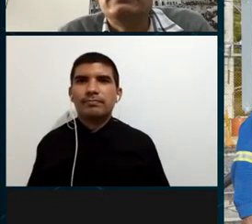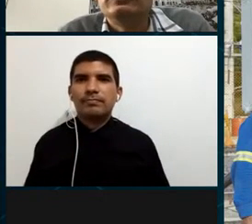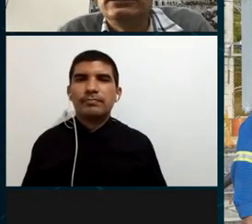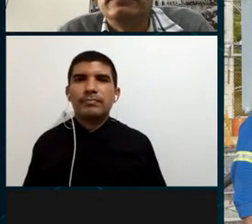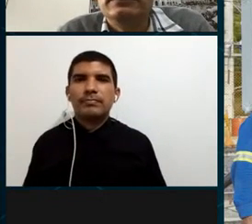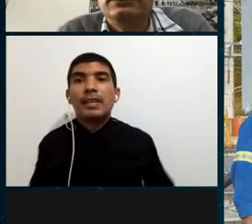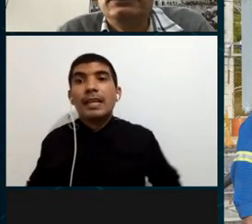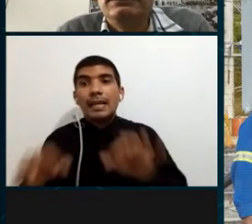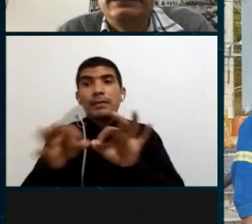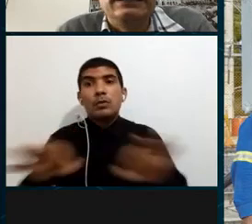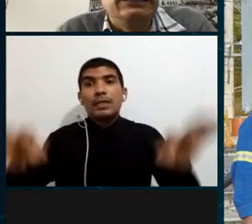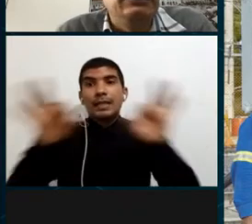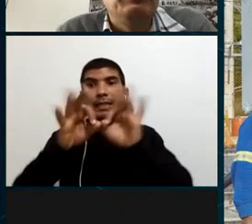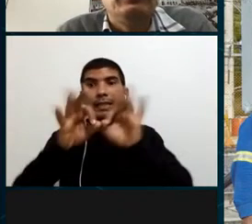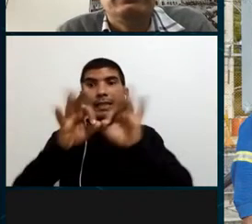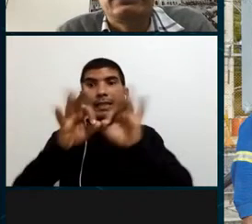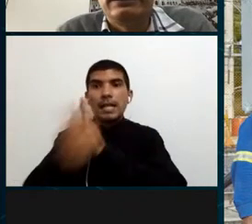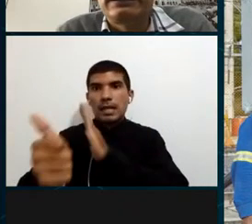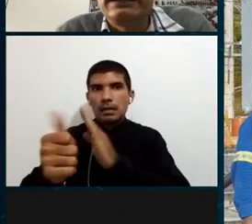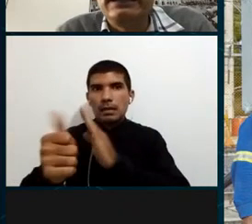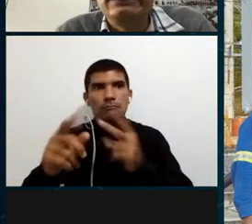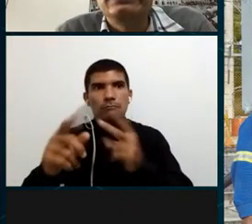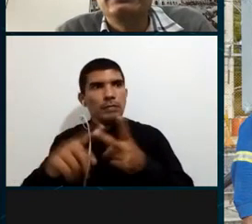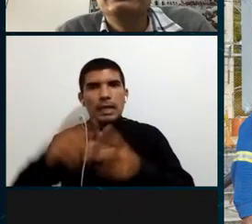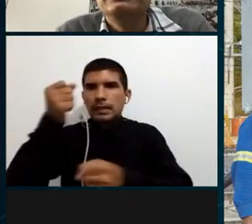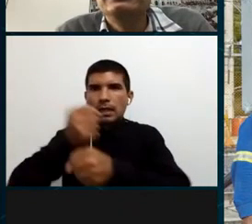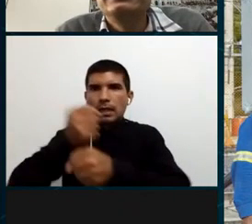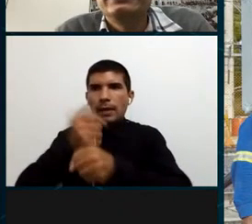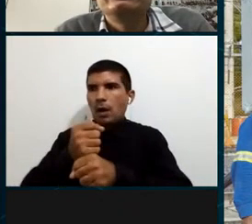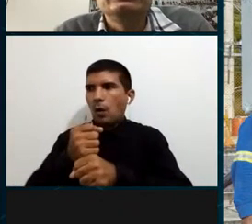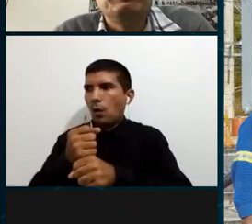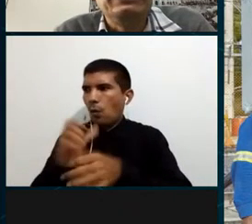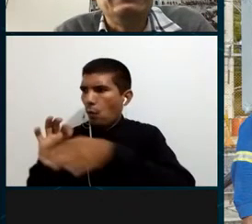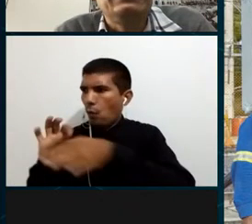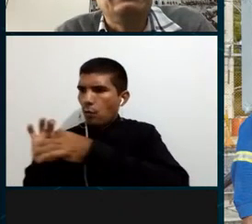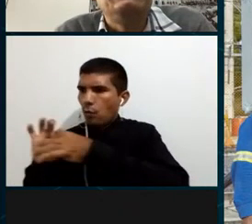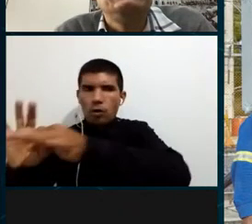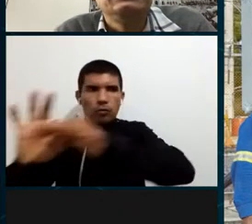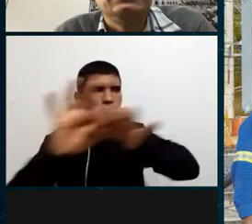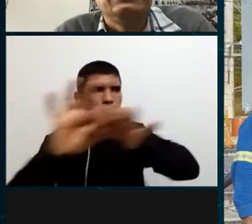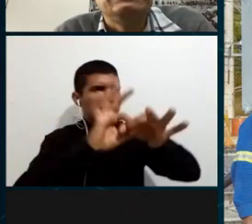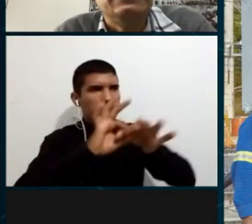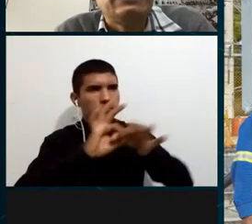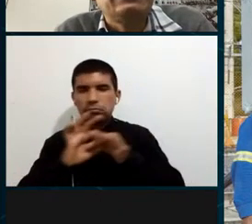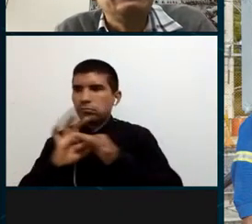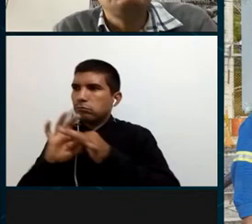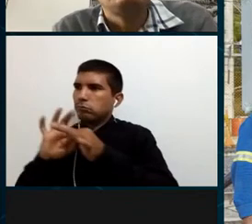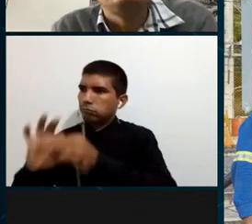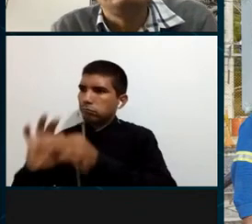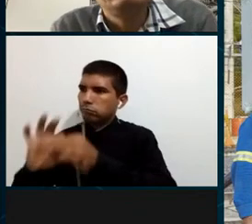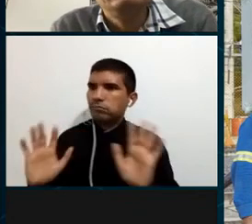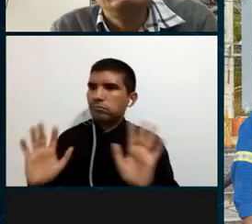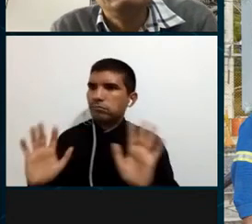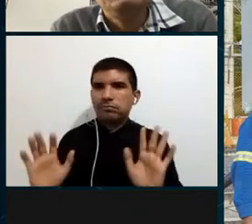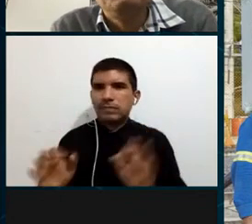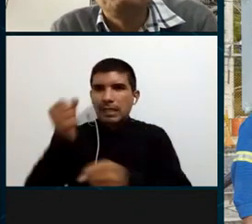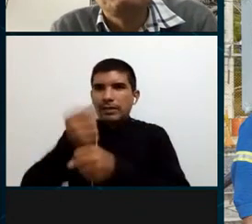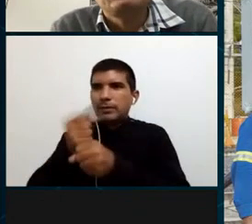disruptiva, trabajemos en equipo, en jerarquía. Eso sí implica darle el